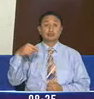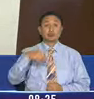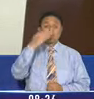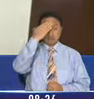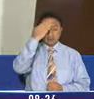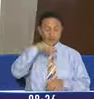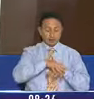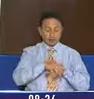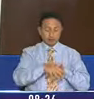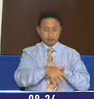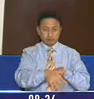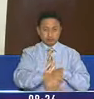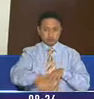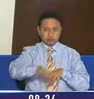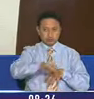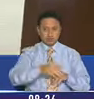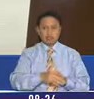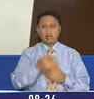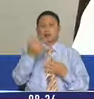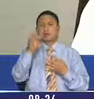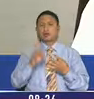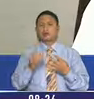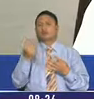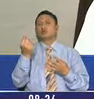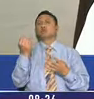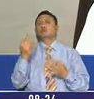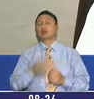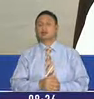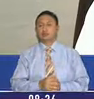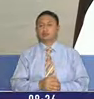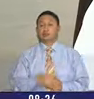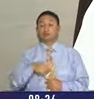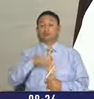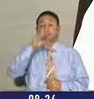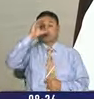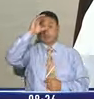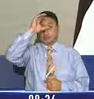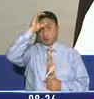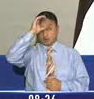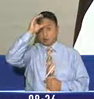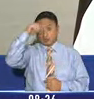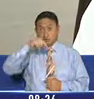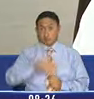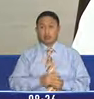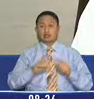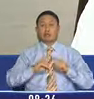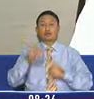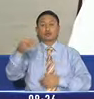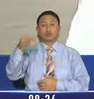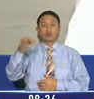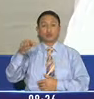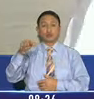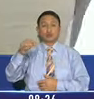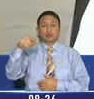está creada, cuál va a ser el presupuesto. Conceptos que han sido tomados, señor alcalde, de distintos documentos